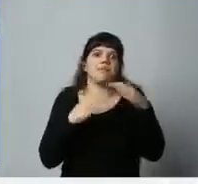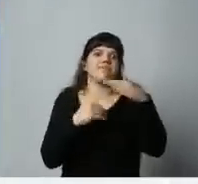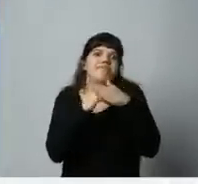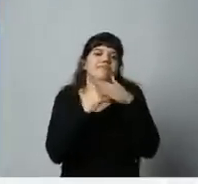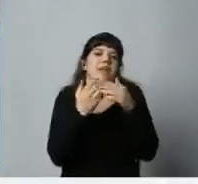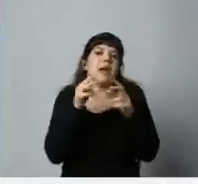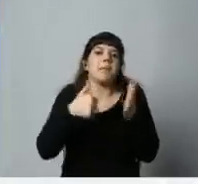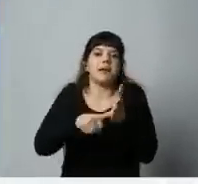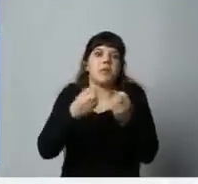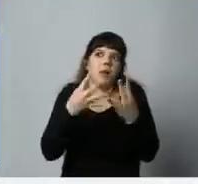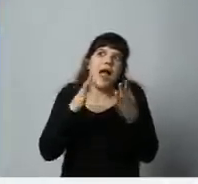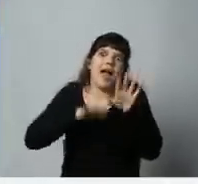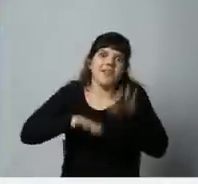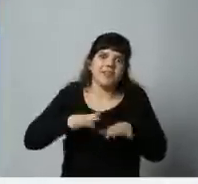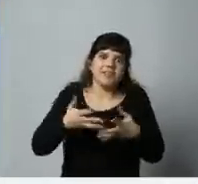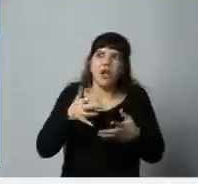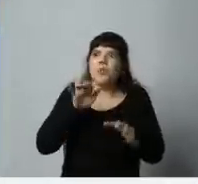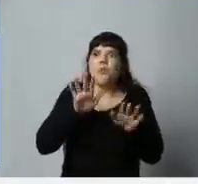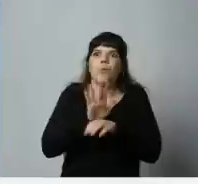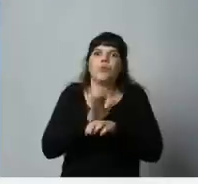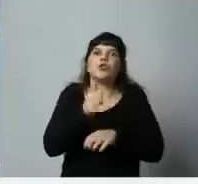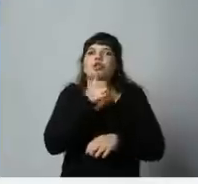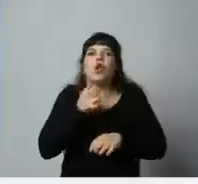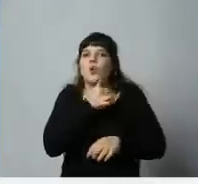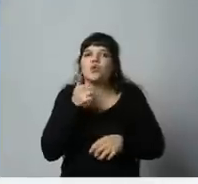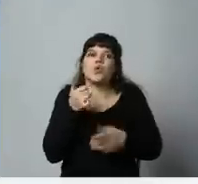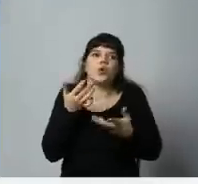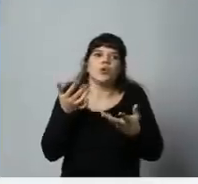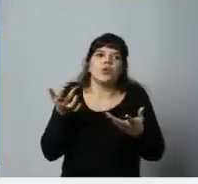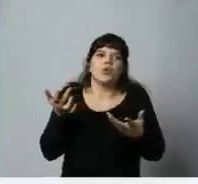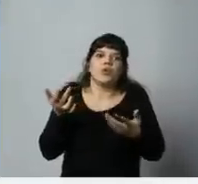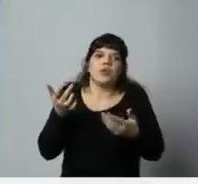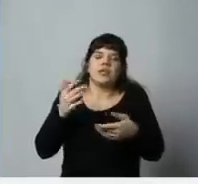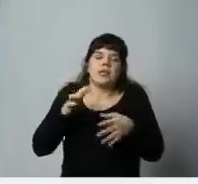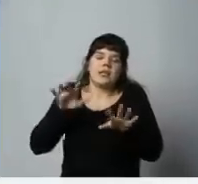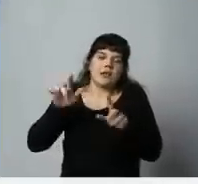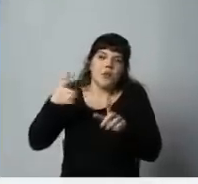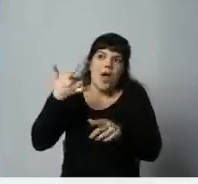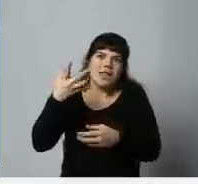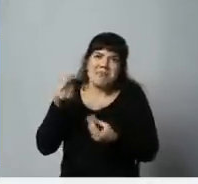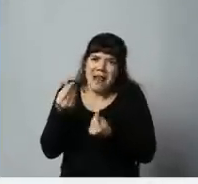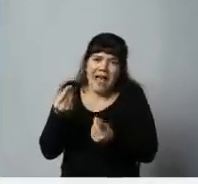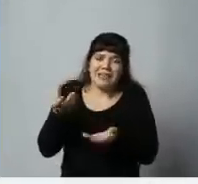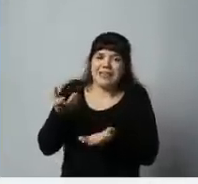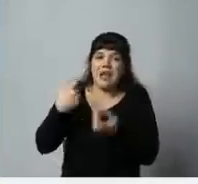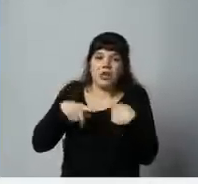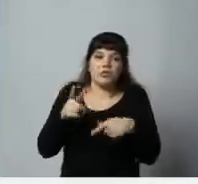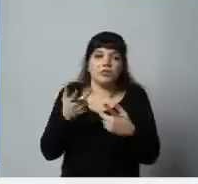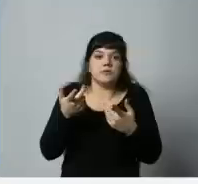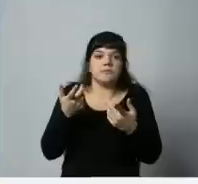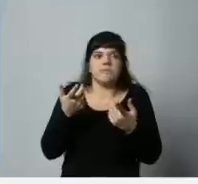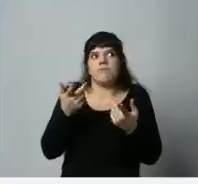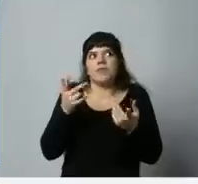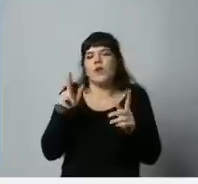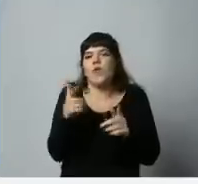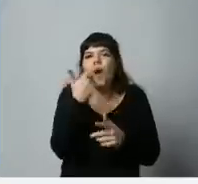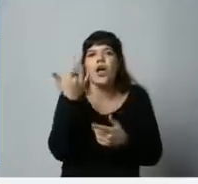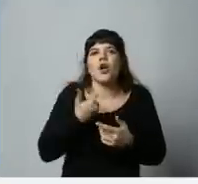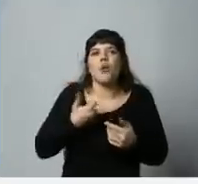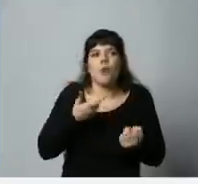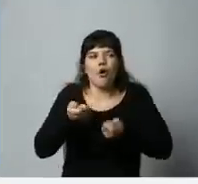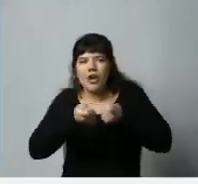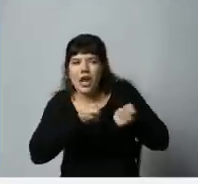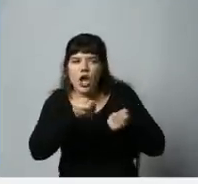muchas veces son como la solución para la gente que está en una situación de mayor precarización y no tiene margen para